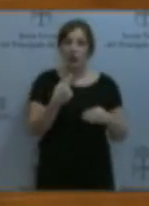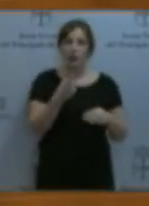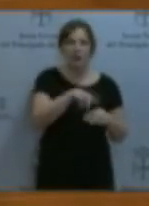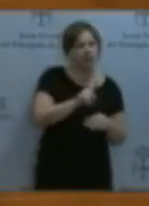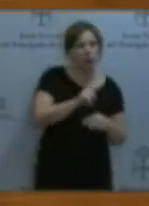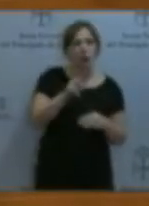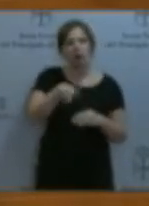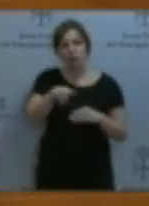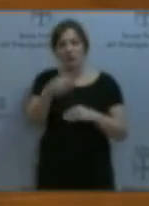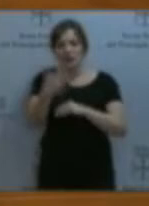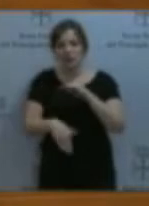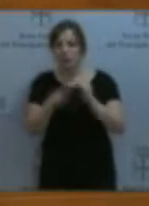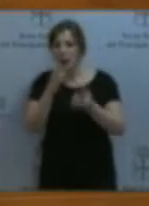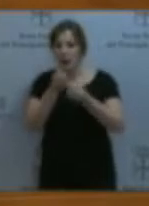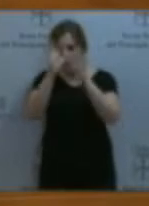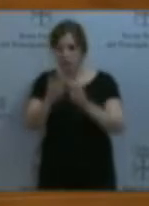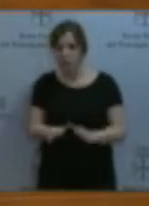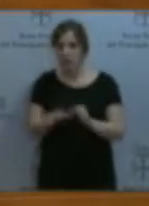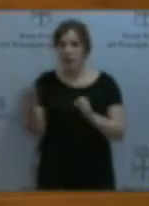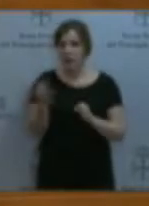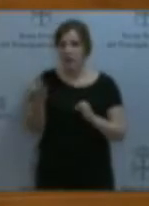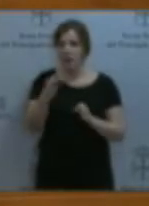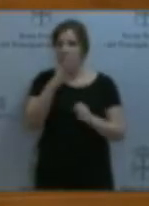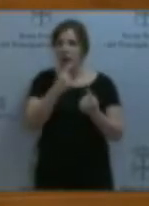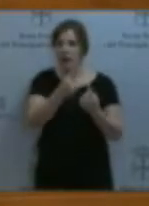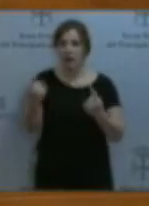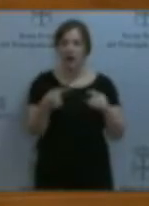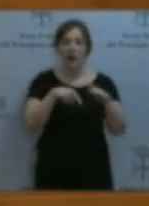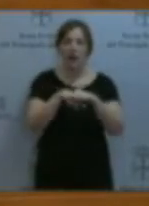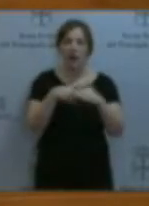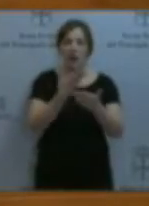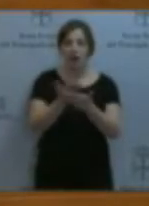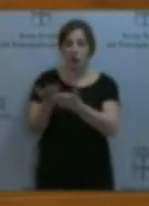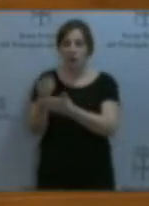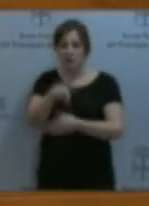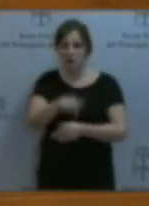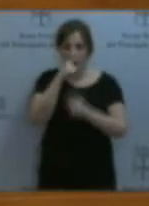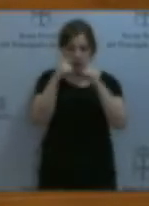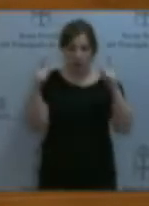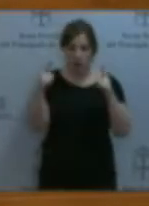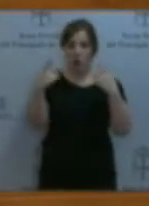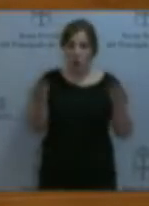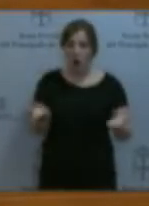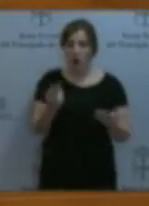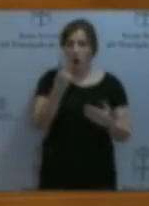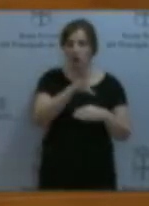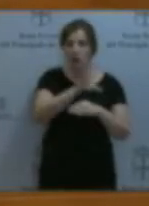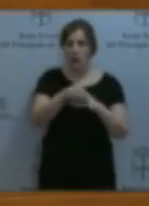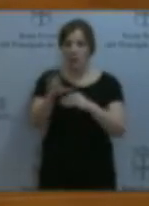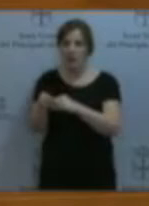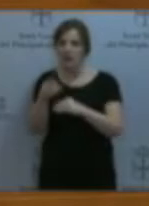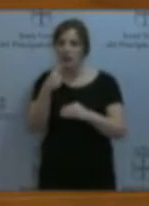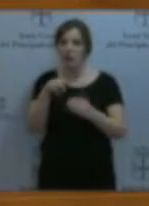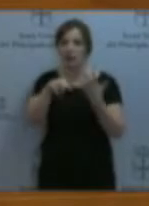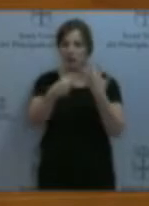emita el informe, un informe que debe avalar la elección de cada una de las encomiendas que se llevan realizadas en este año. Las dos enmiendas de adición plantean cuestiones de